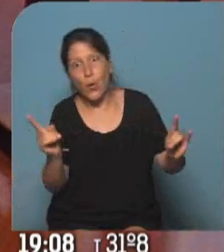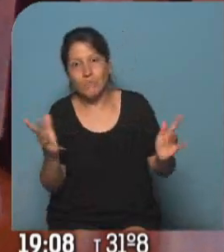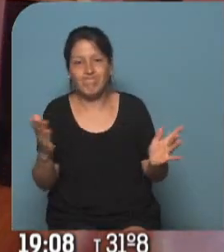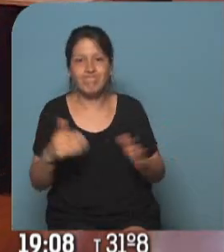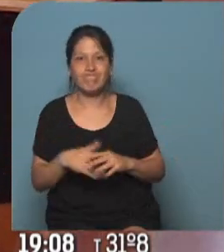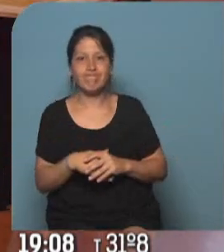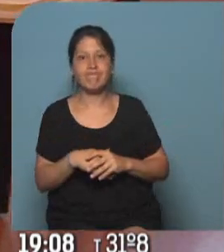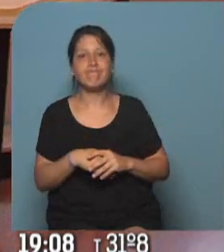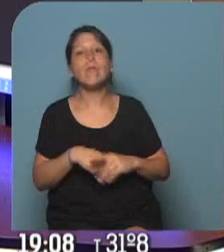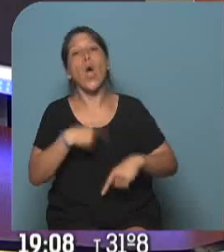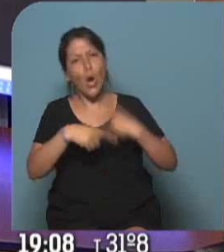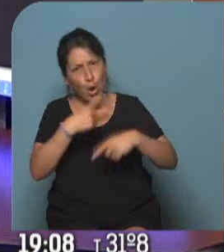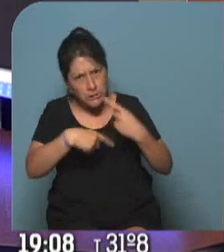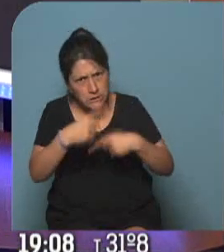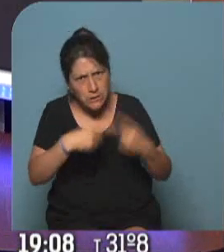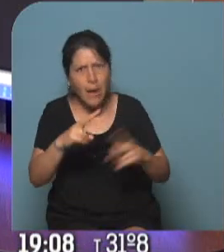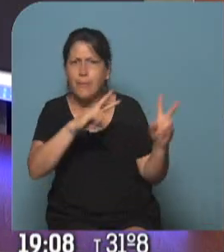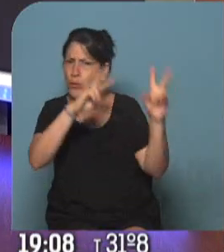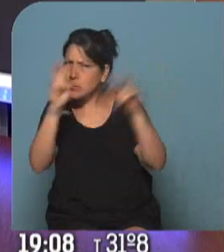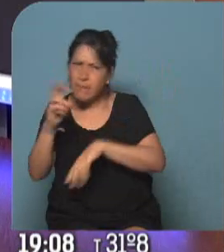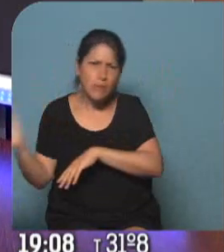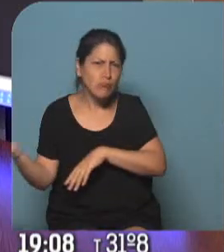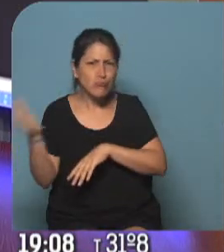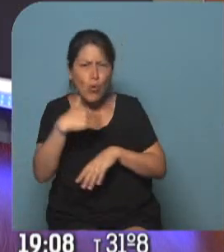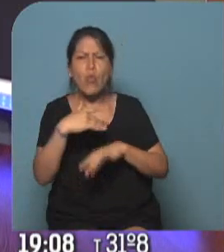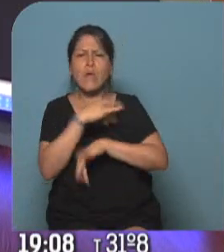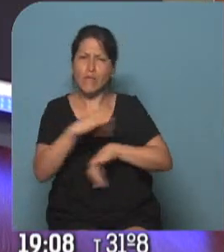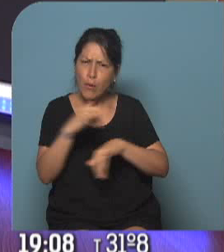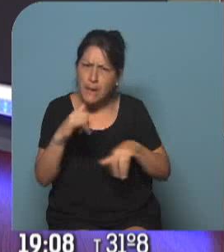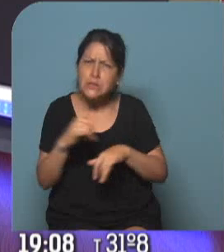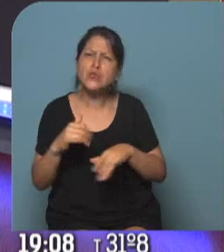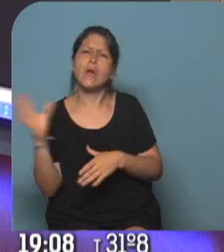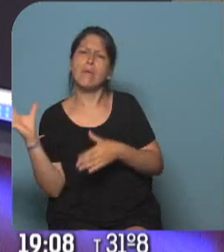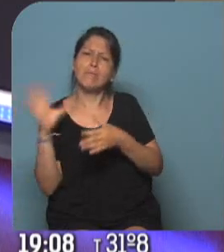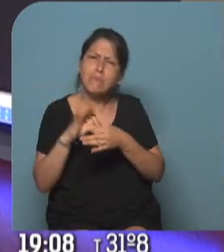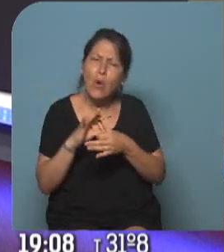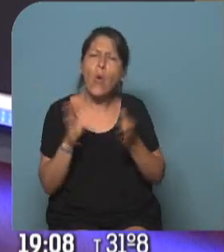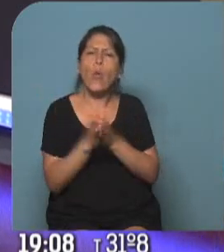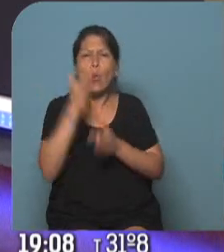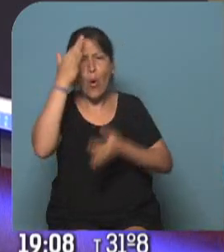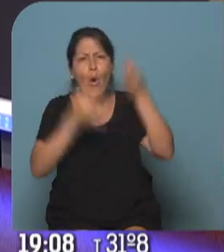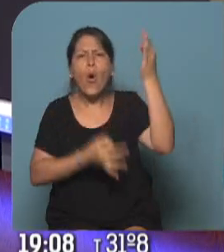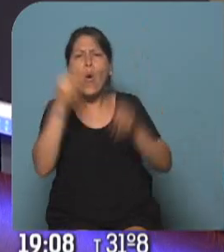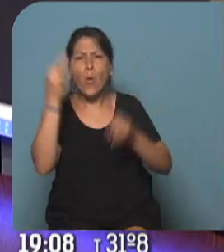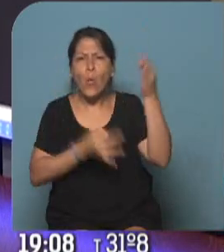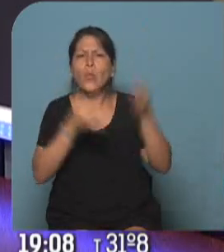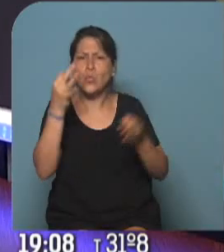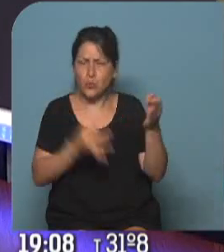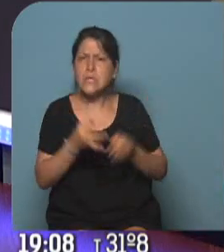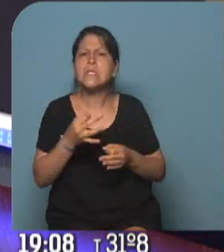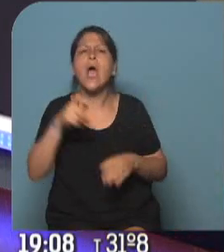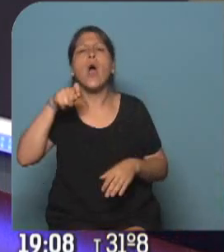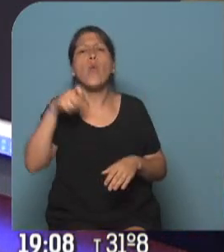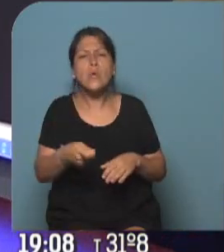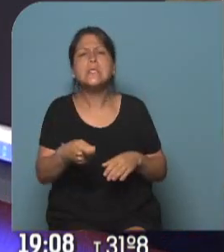Vamos a continuar hablando de todas estas informaciones que tienen que ver con la justicia y concretamente con la causa denominada Cuadernos de las Coimas. Más